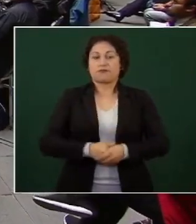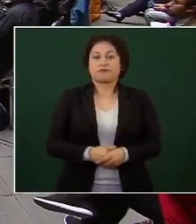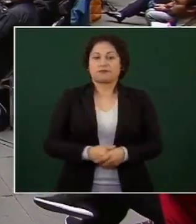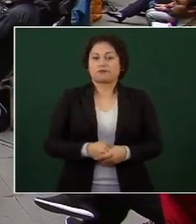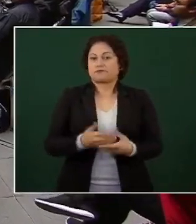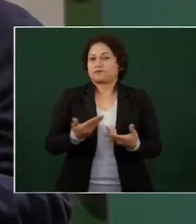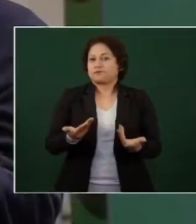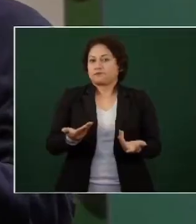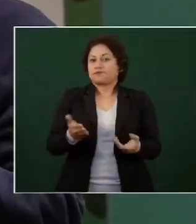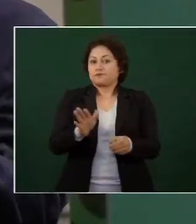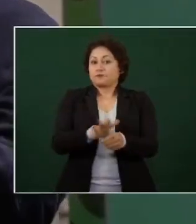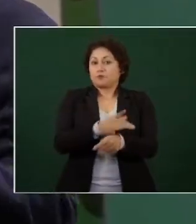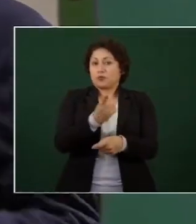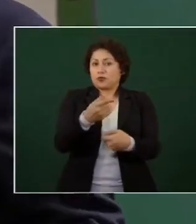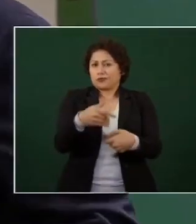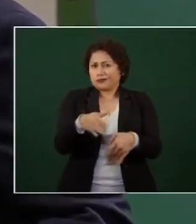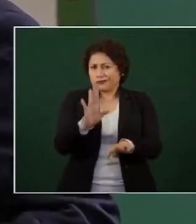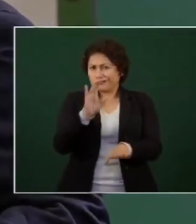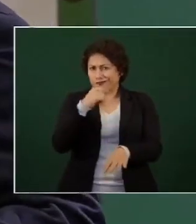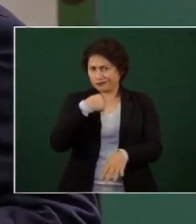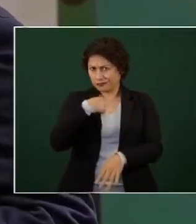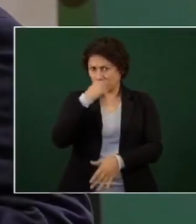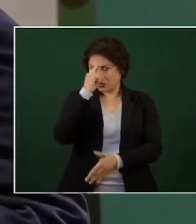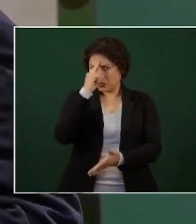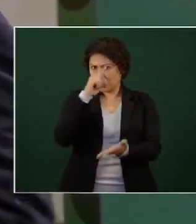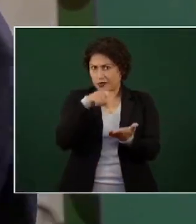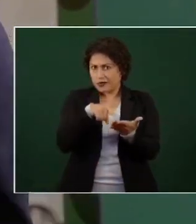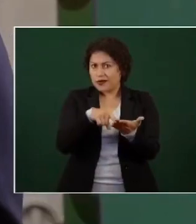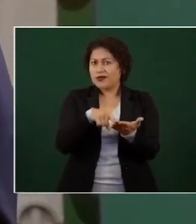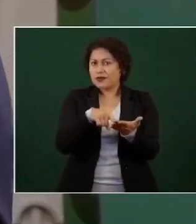porque tengo entendido que lo premiaban